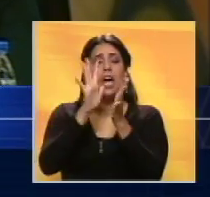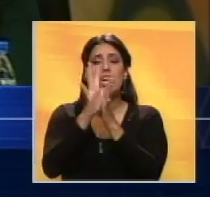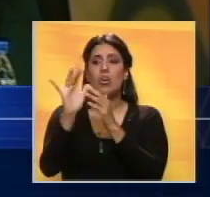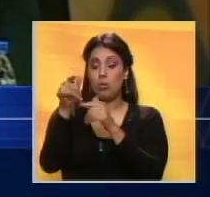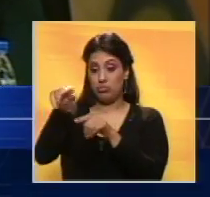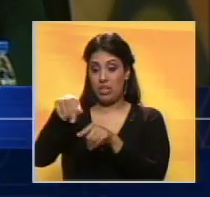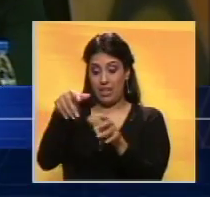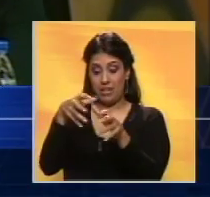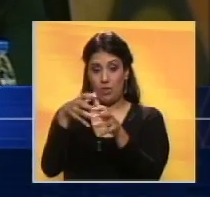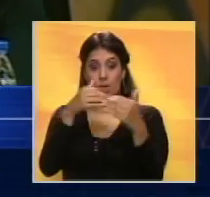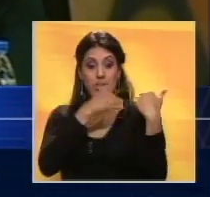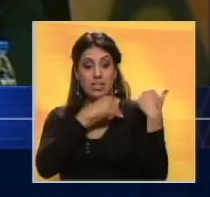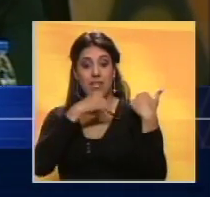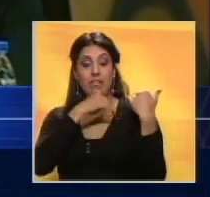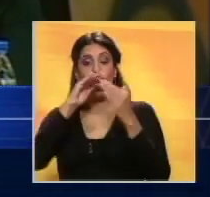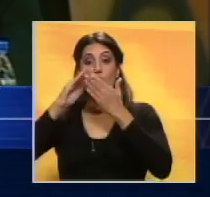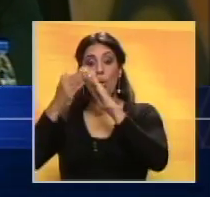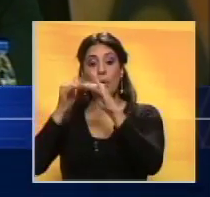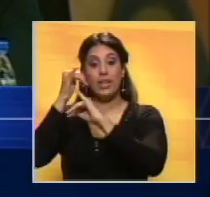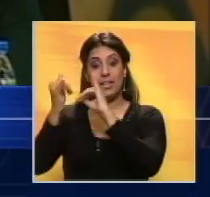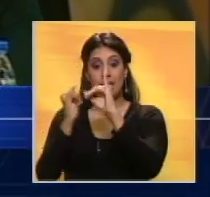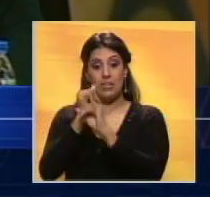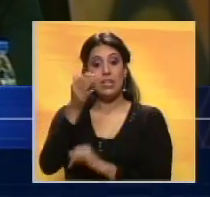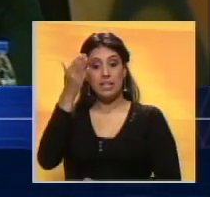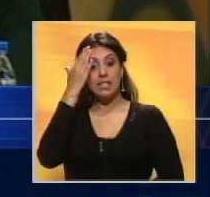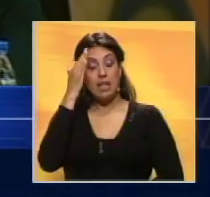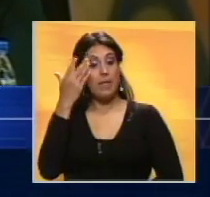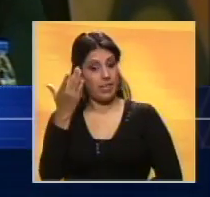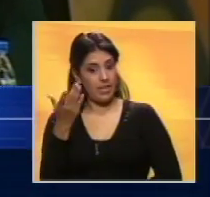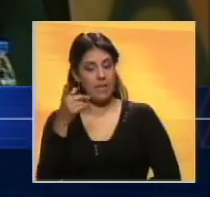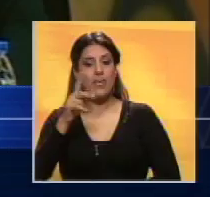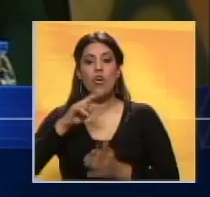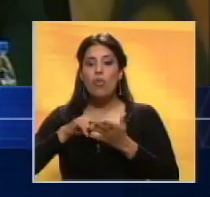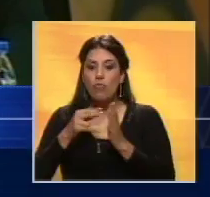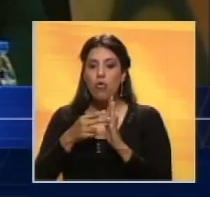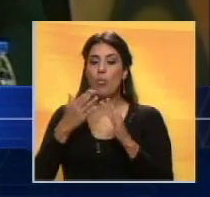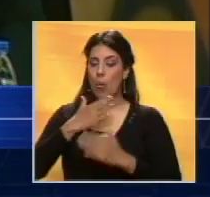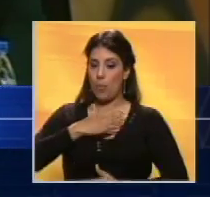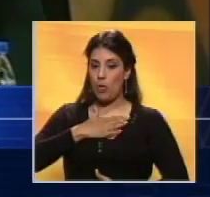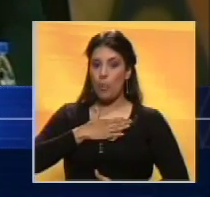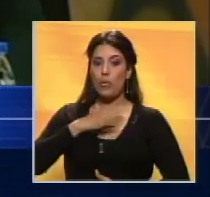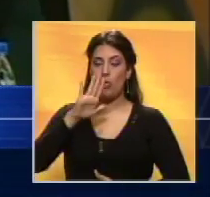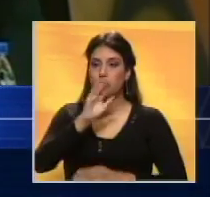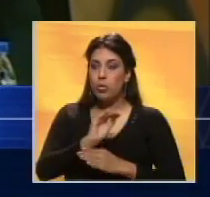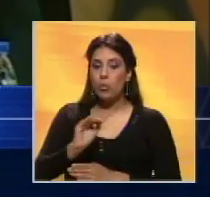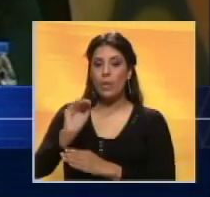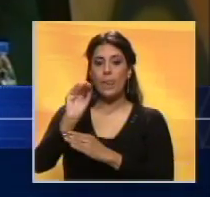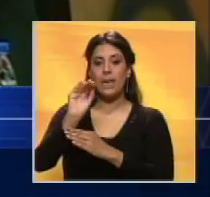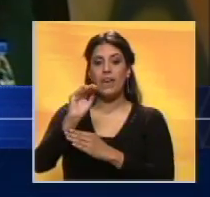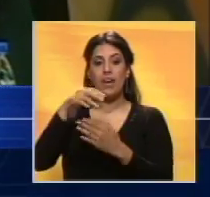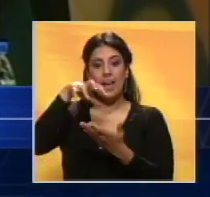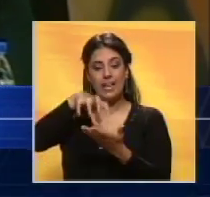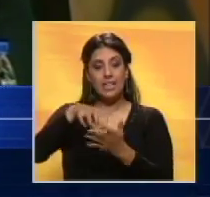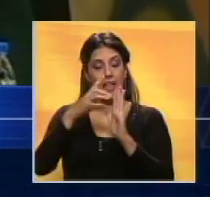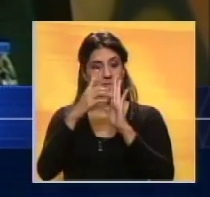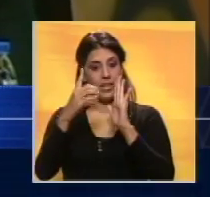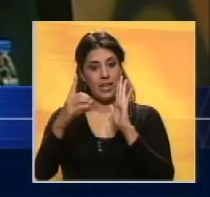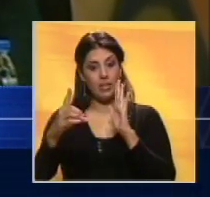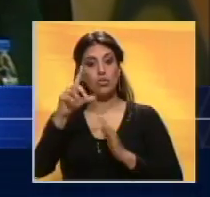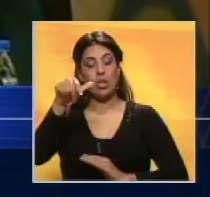comunidad internacional, saben que cada legislación tiene mecanismos propios de protección del Estado de